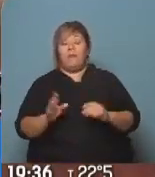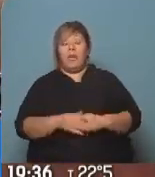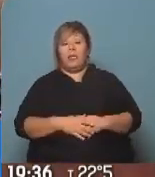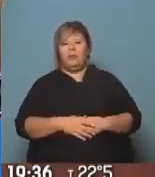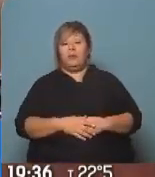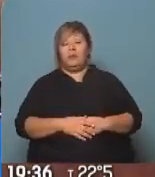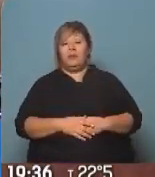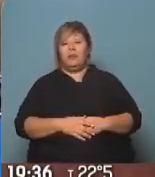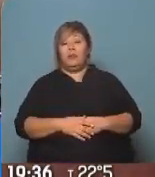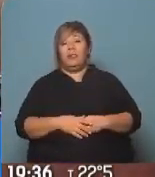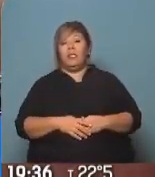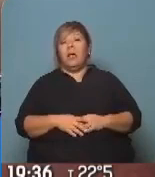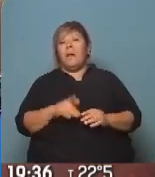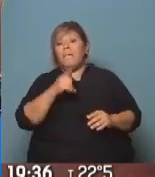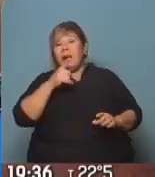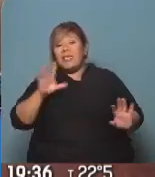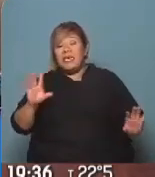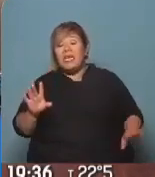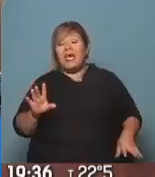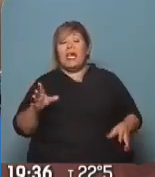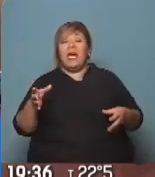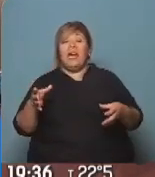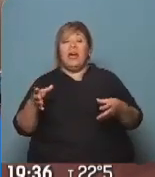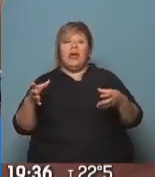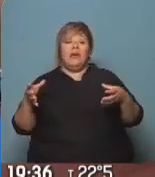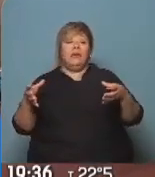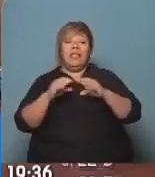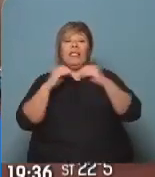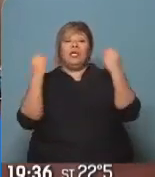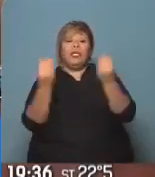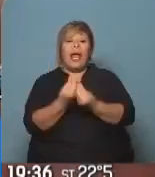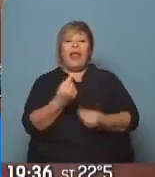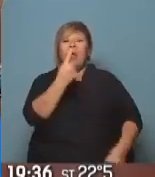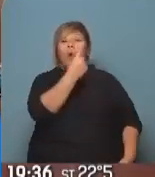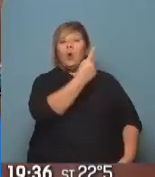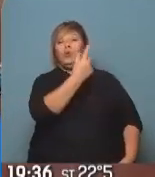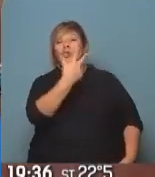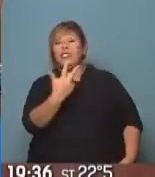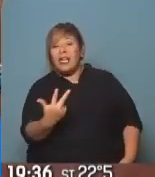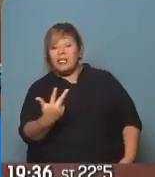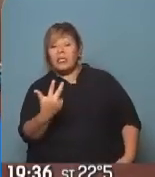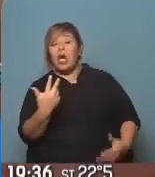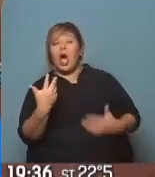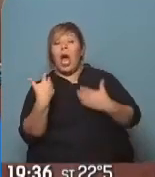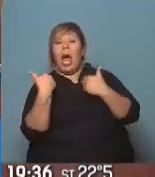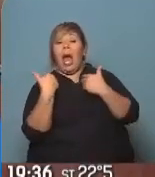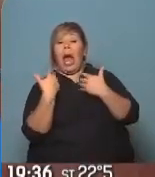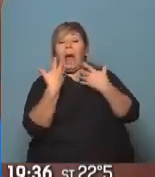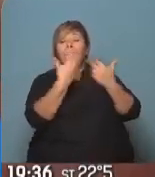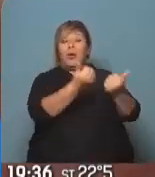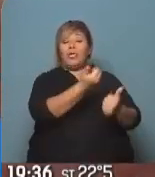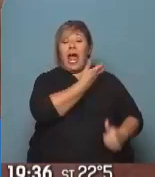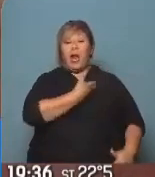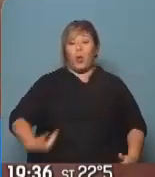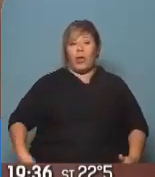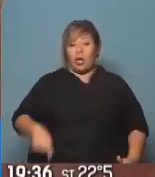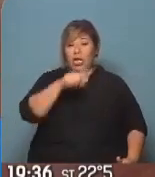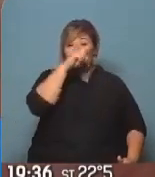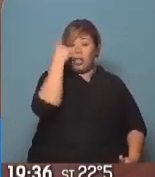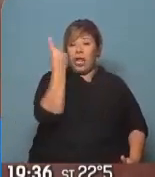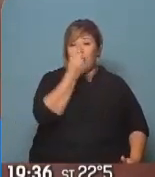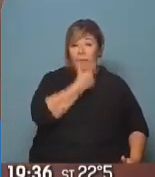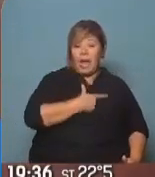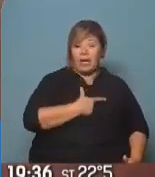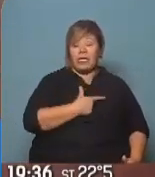que apoyaría al gobierno, un tercio que apoyaría a la expresidenta Cristina y sus aliados, y hay un